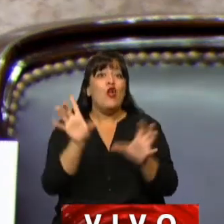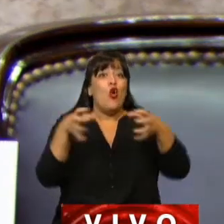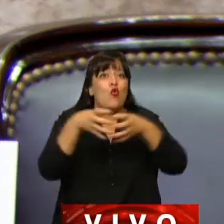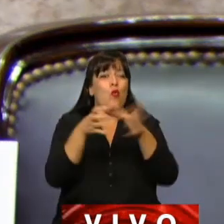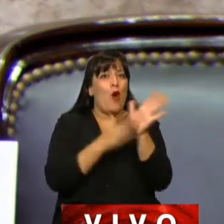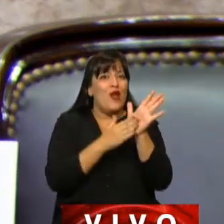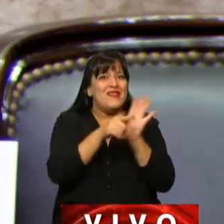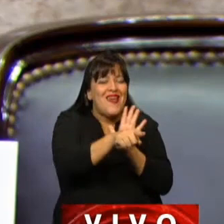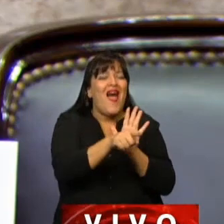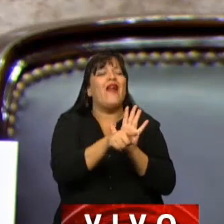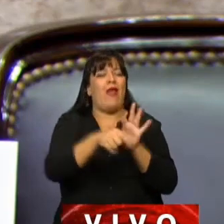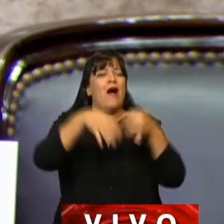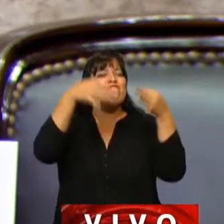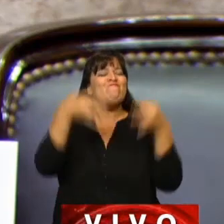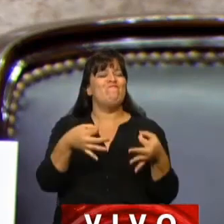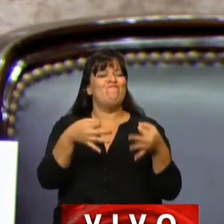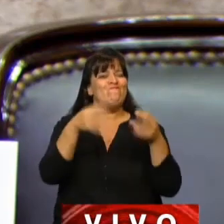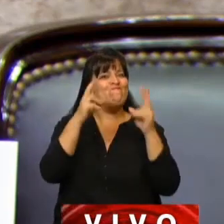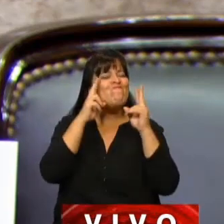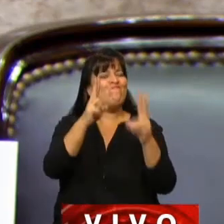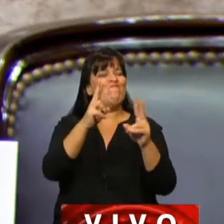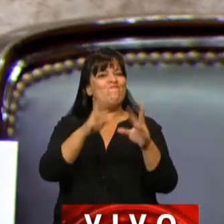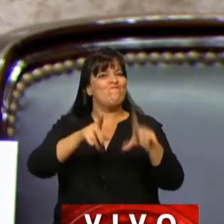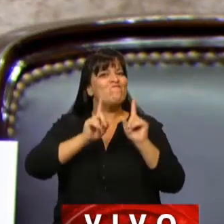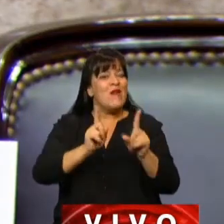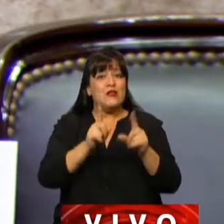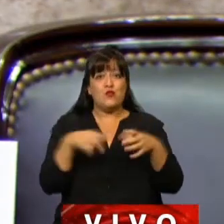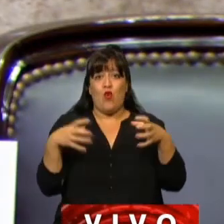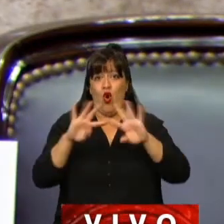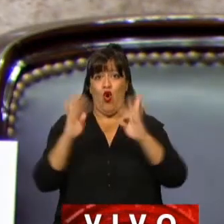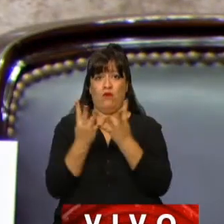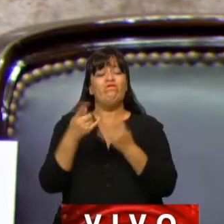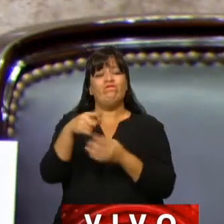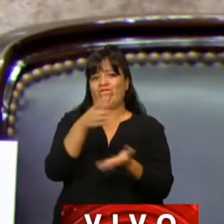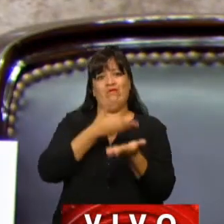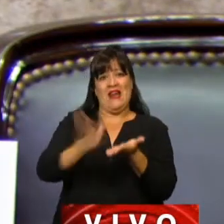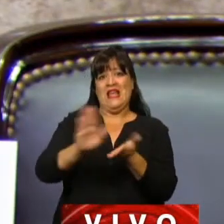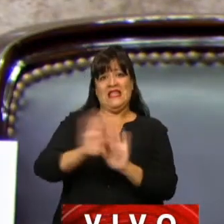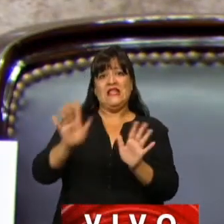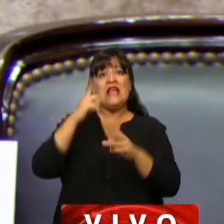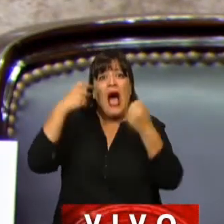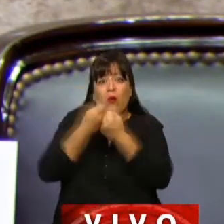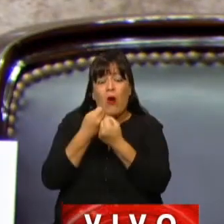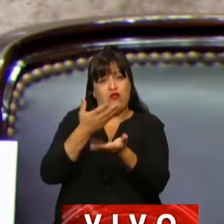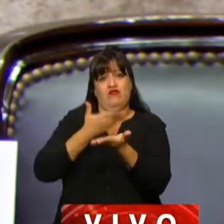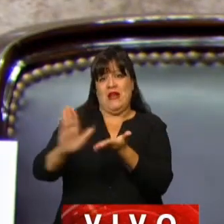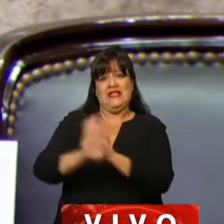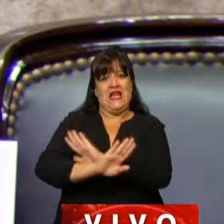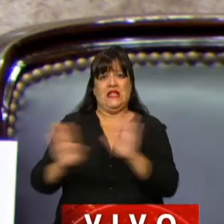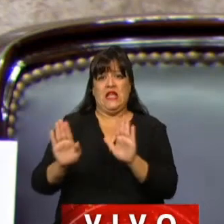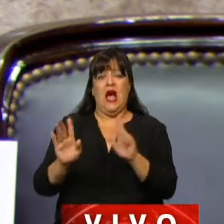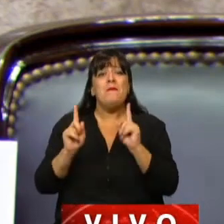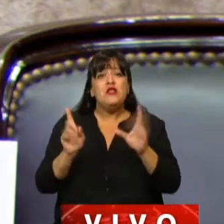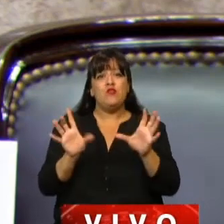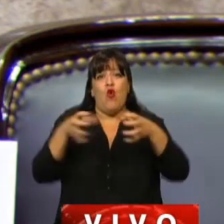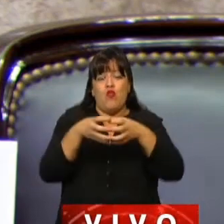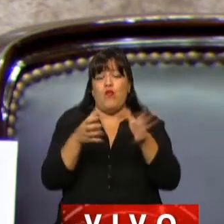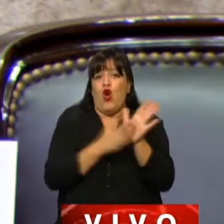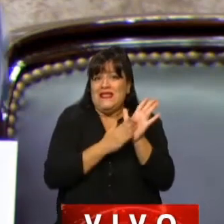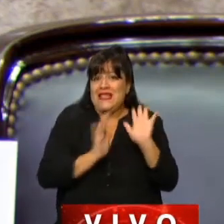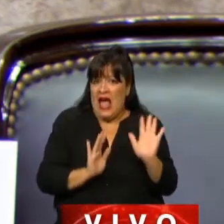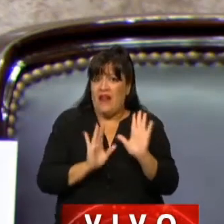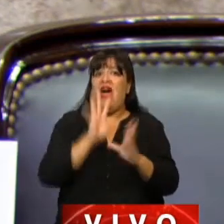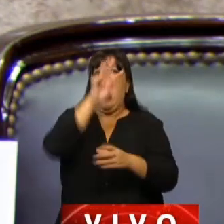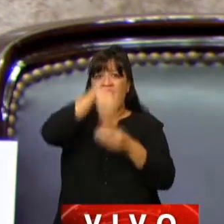fuerza consecuente que en este recinto está rechazando este acuerdo. Y lo estamos haciendo acá adentro,